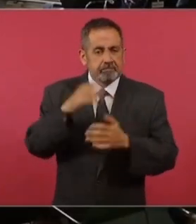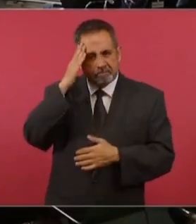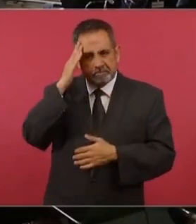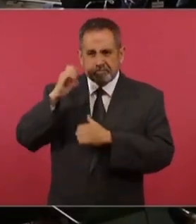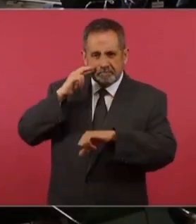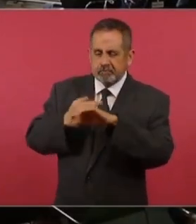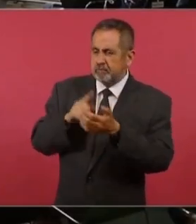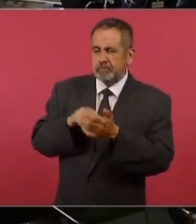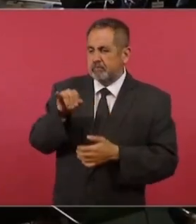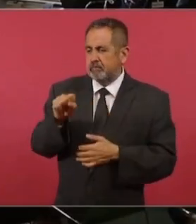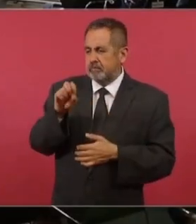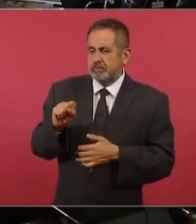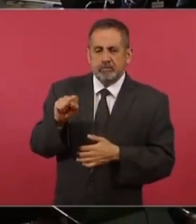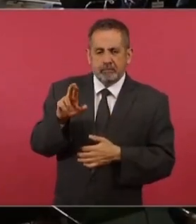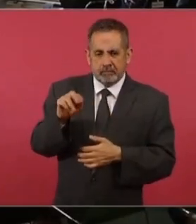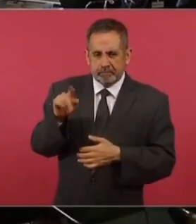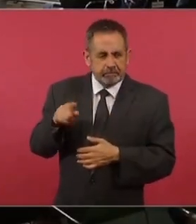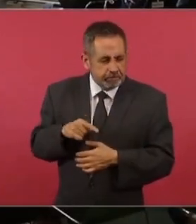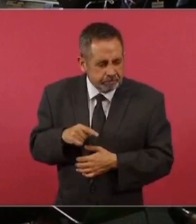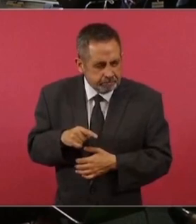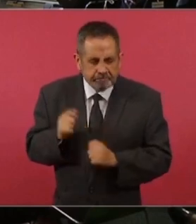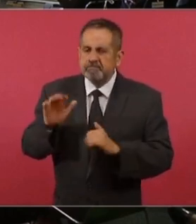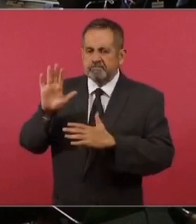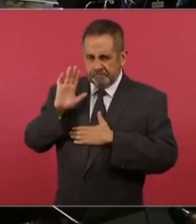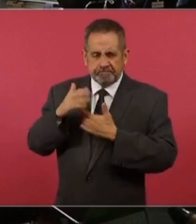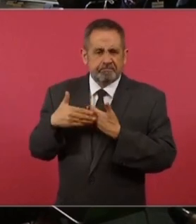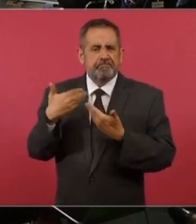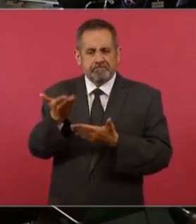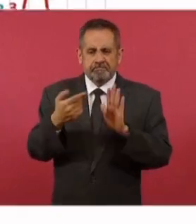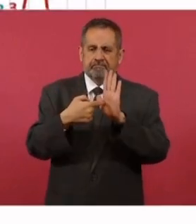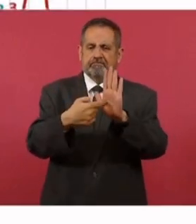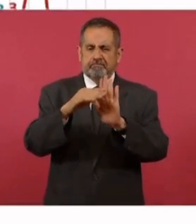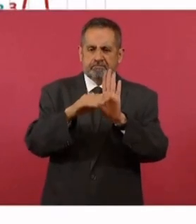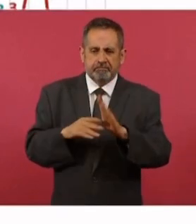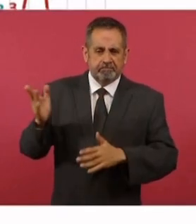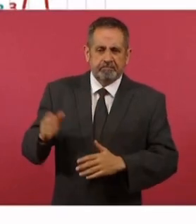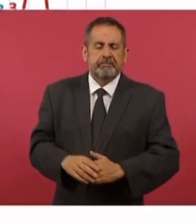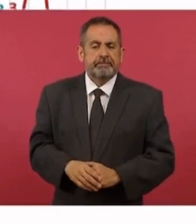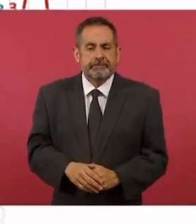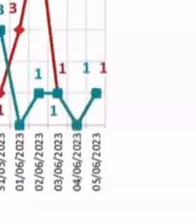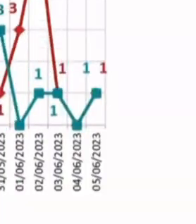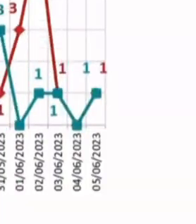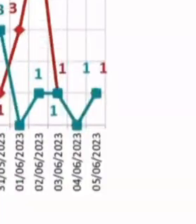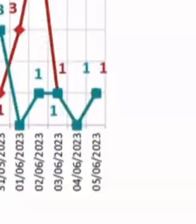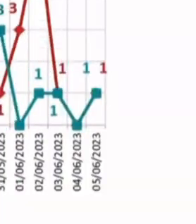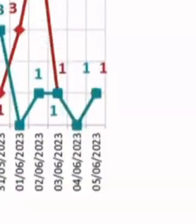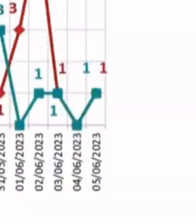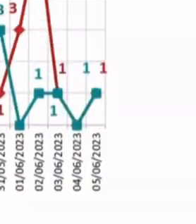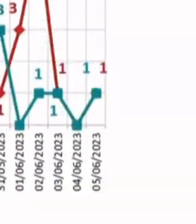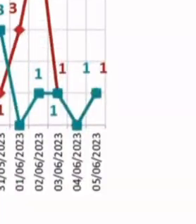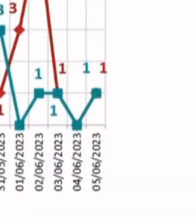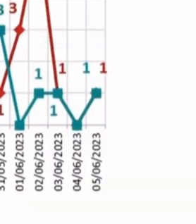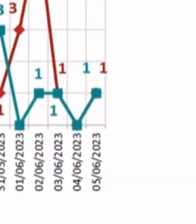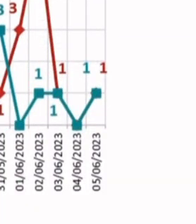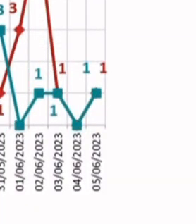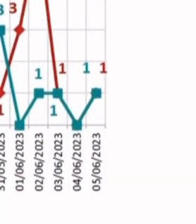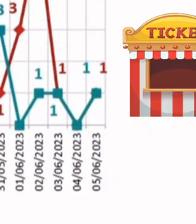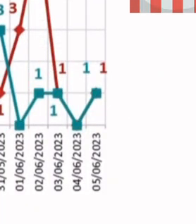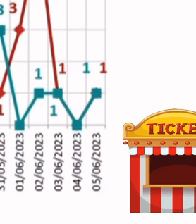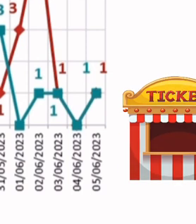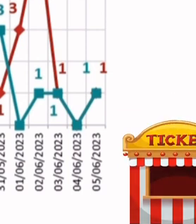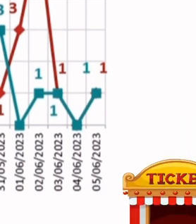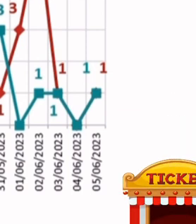vocero de la presidencia, Jesús Ramírez, y bueno, nos comprometimos a presentar la cobertura de la radio, de Radio ASIR y de otras radios del Valle de México.